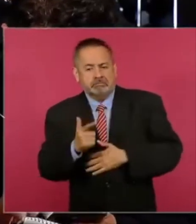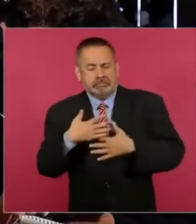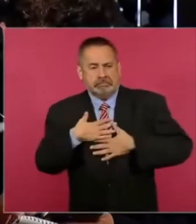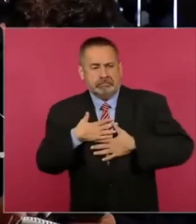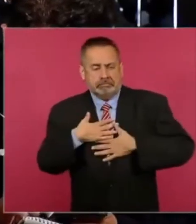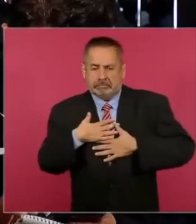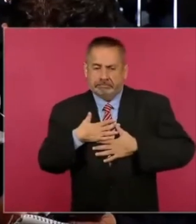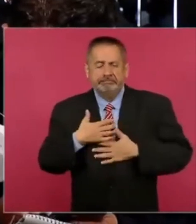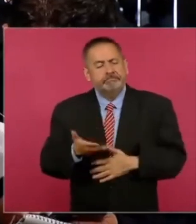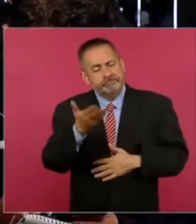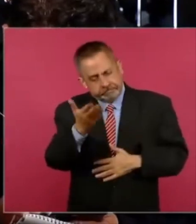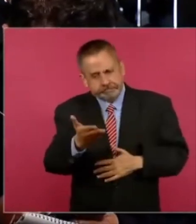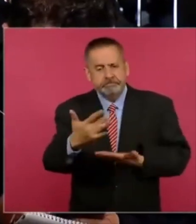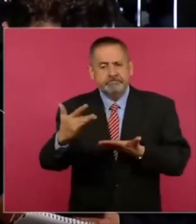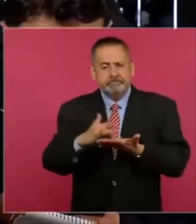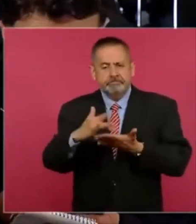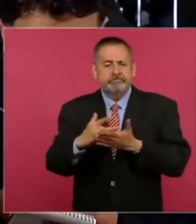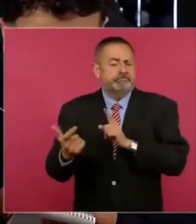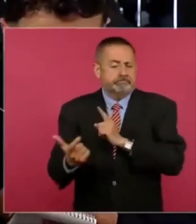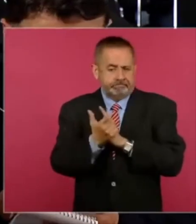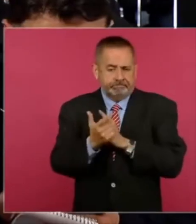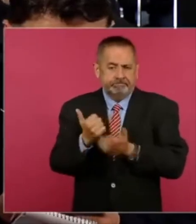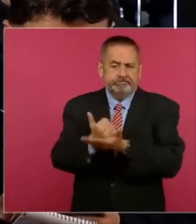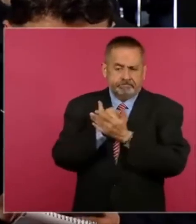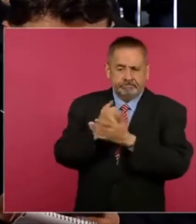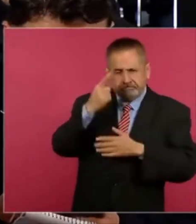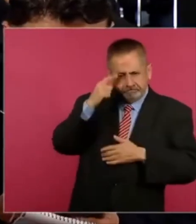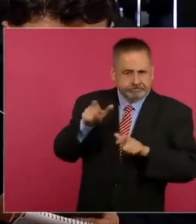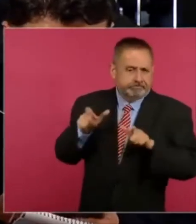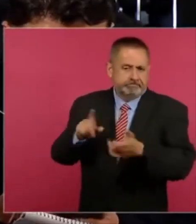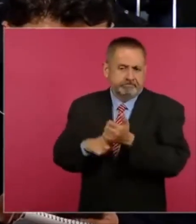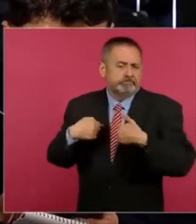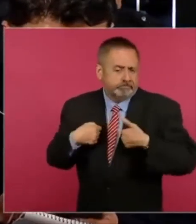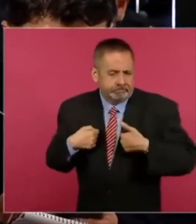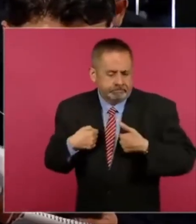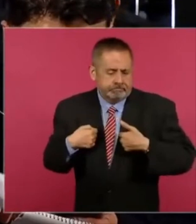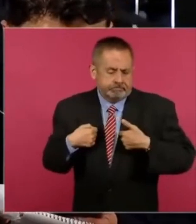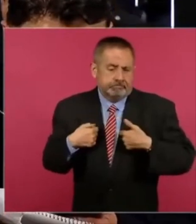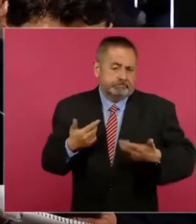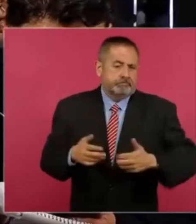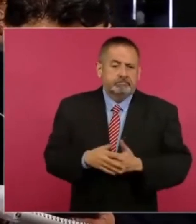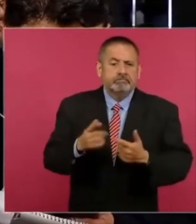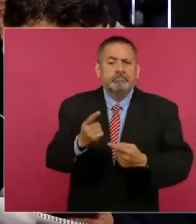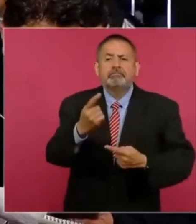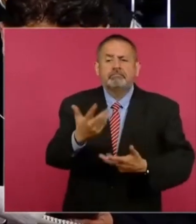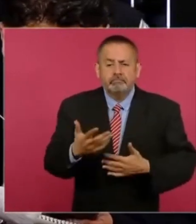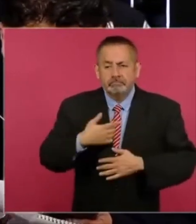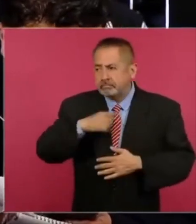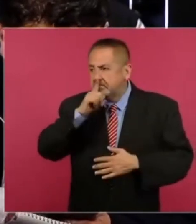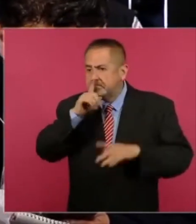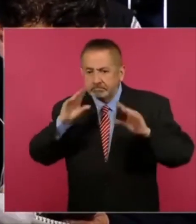que su apoyo y su respaldo en relación a esto. Y pues, ¿qué hacemos, presidente? ¿Me